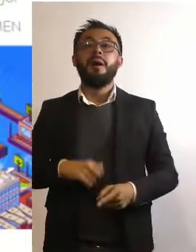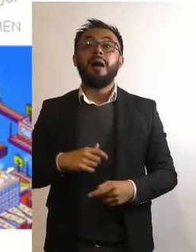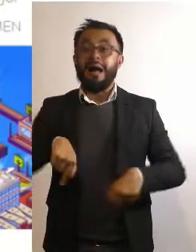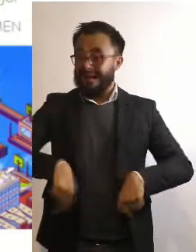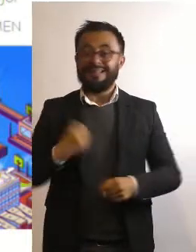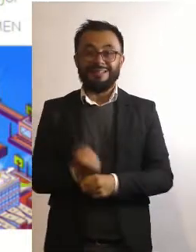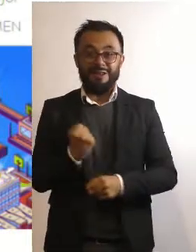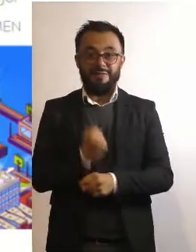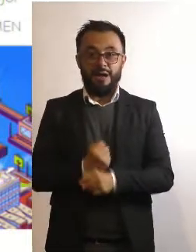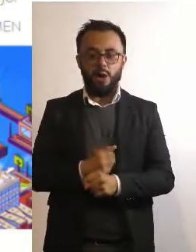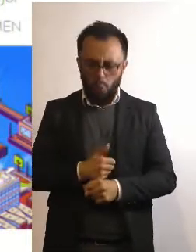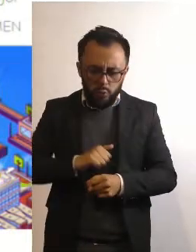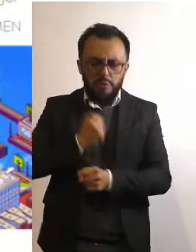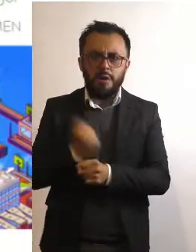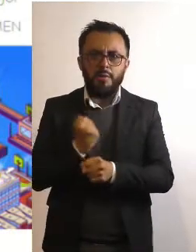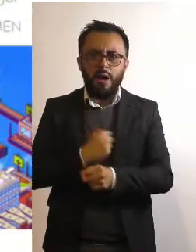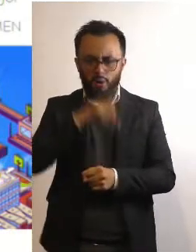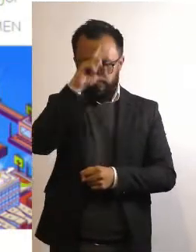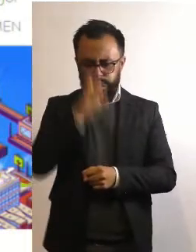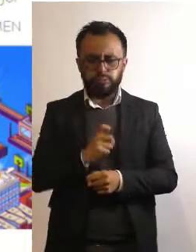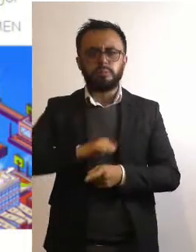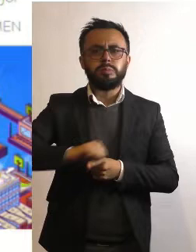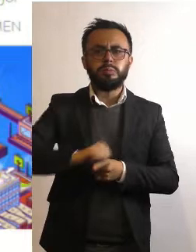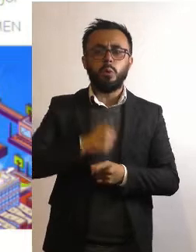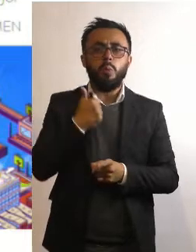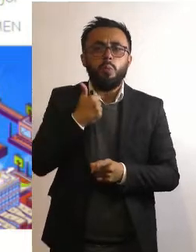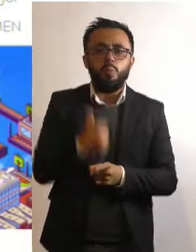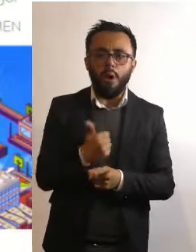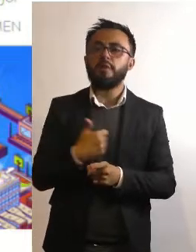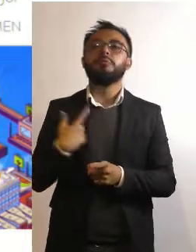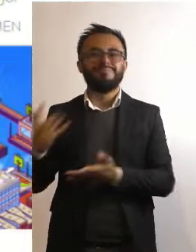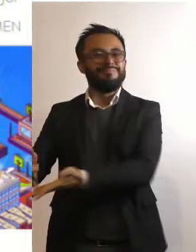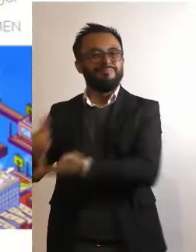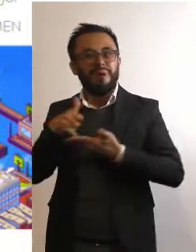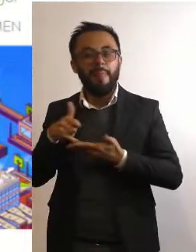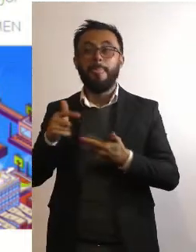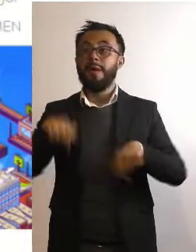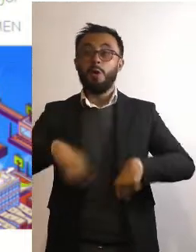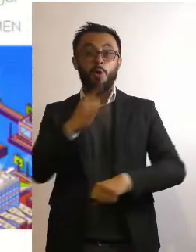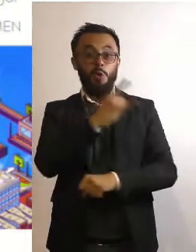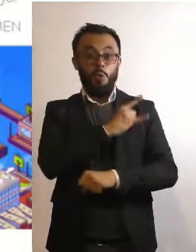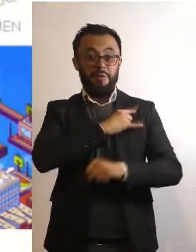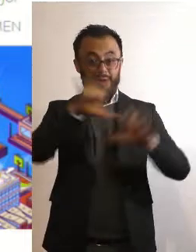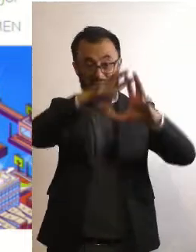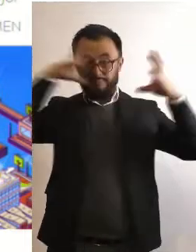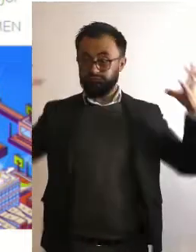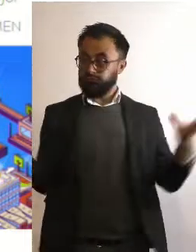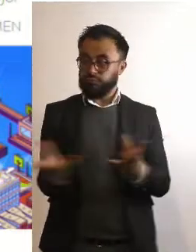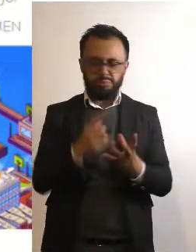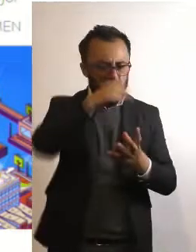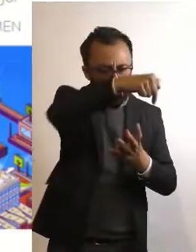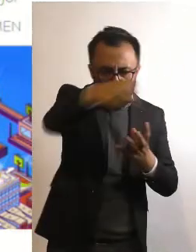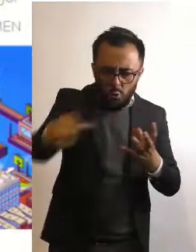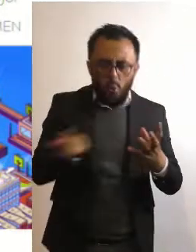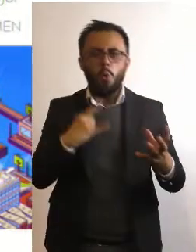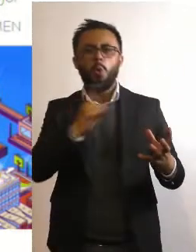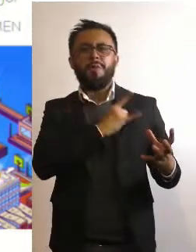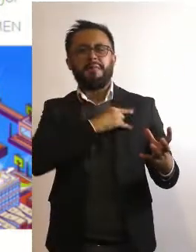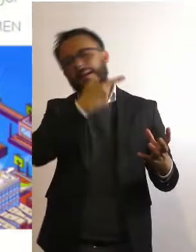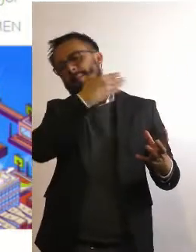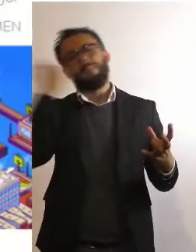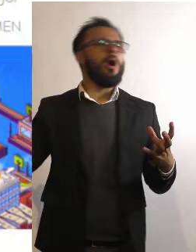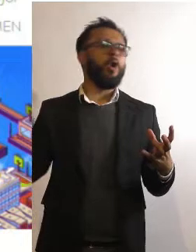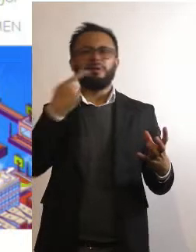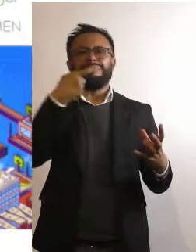100 universidades más verdes del mundo, ganamos premio del Regional Center of Expertise on